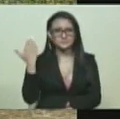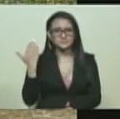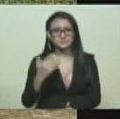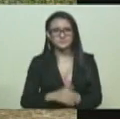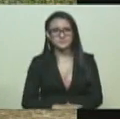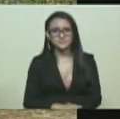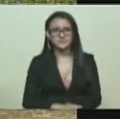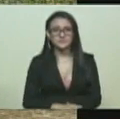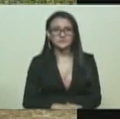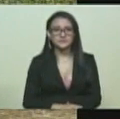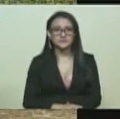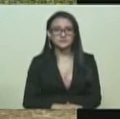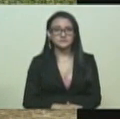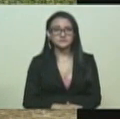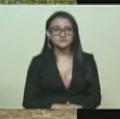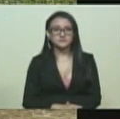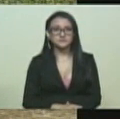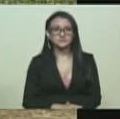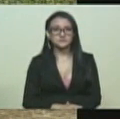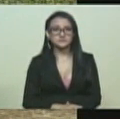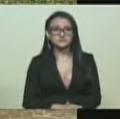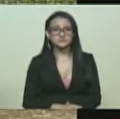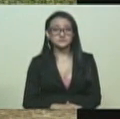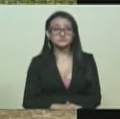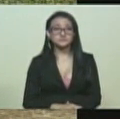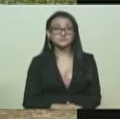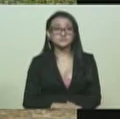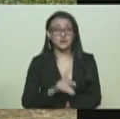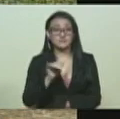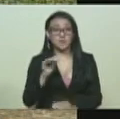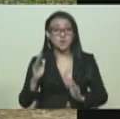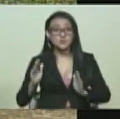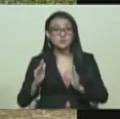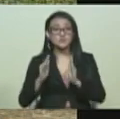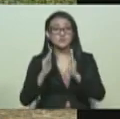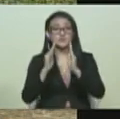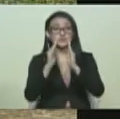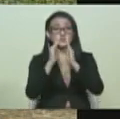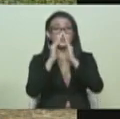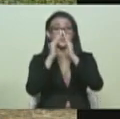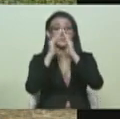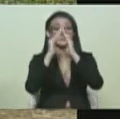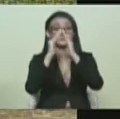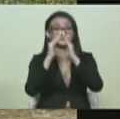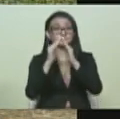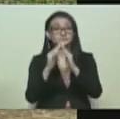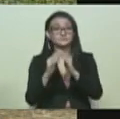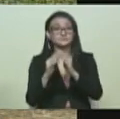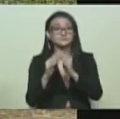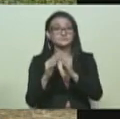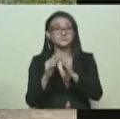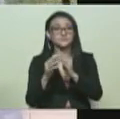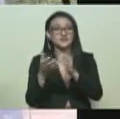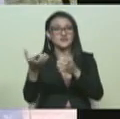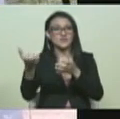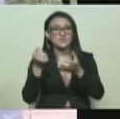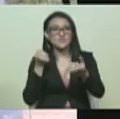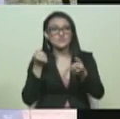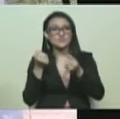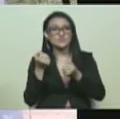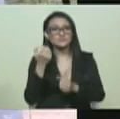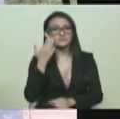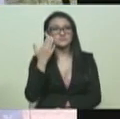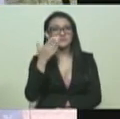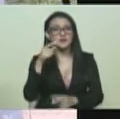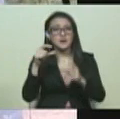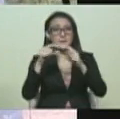Vamos a mostrar la otra. Fíjense, la torre se le sustrajo deliberadamente